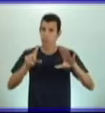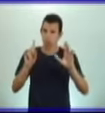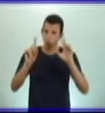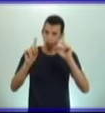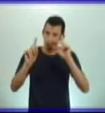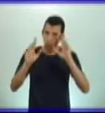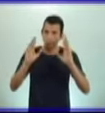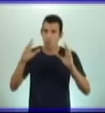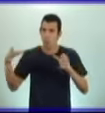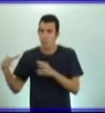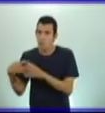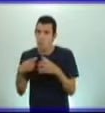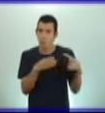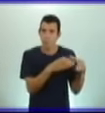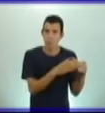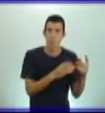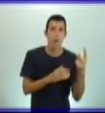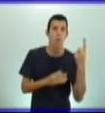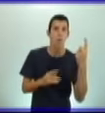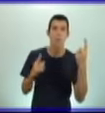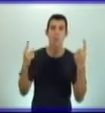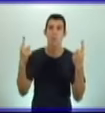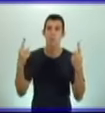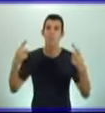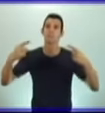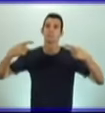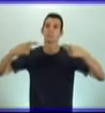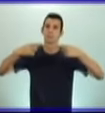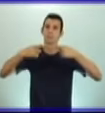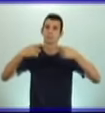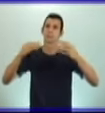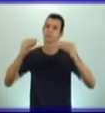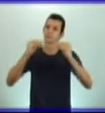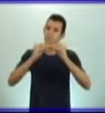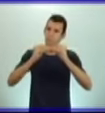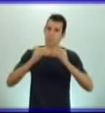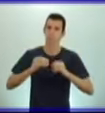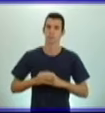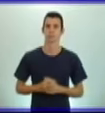en R. ¿Qué quiere decir que esté definida de R en R? Que el conjunto de